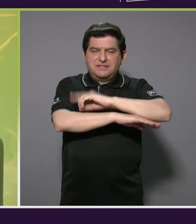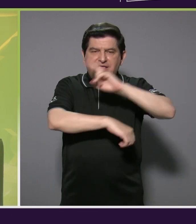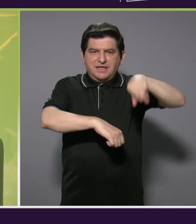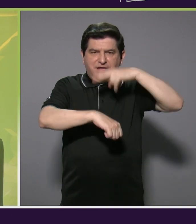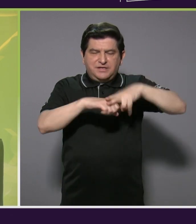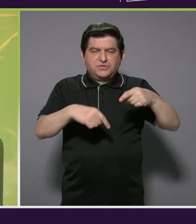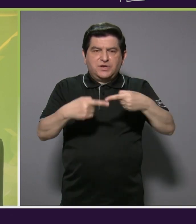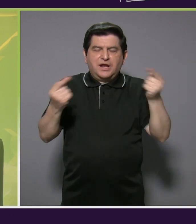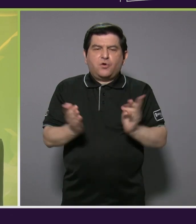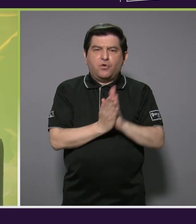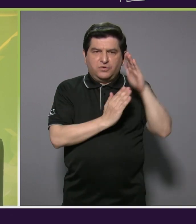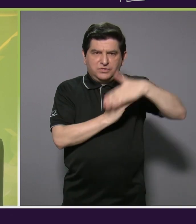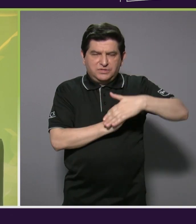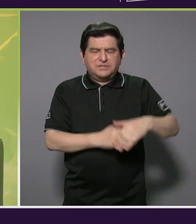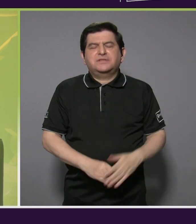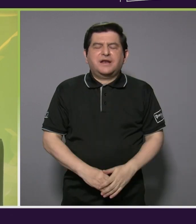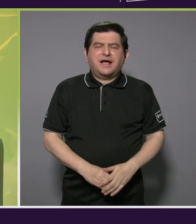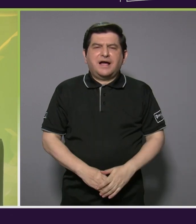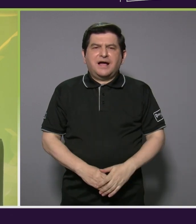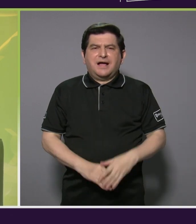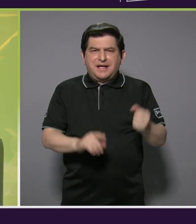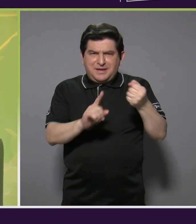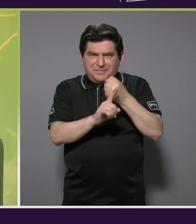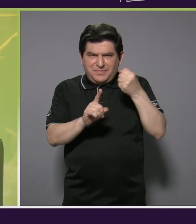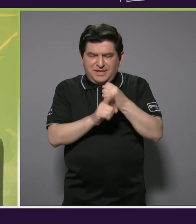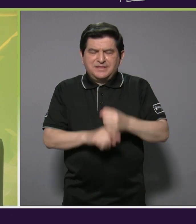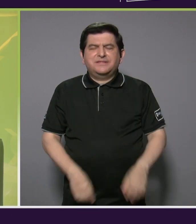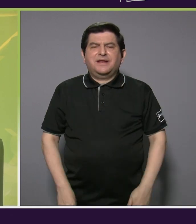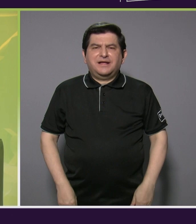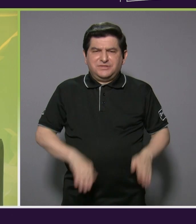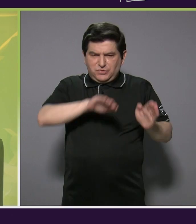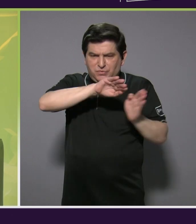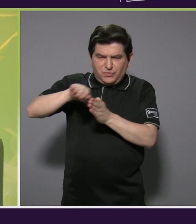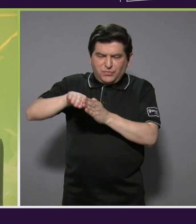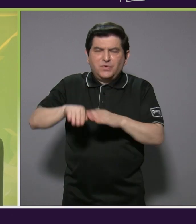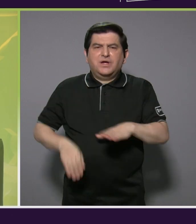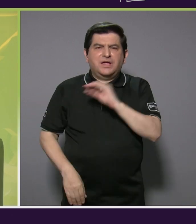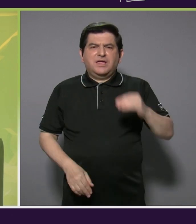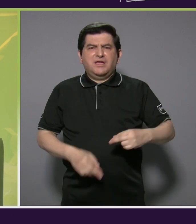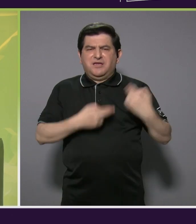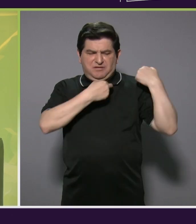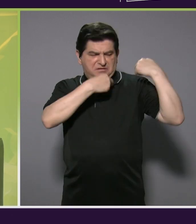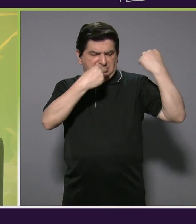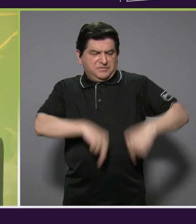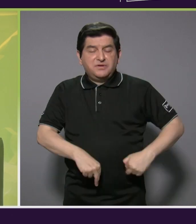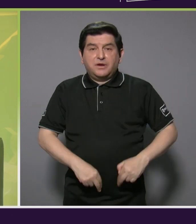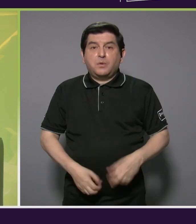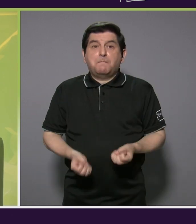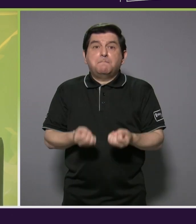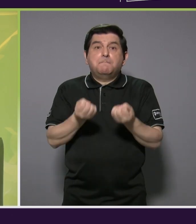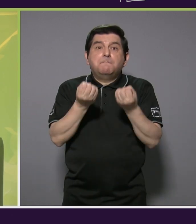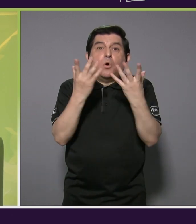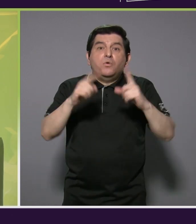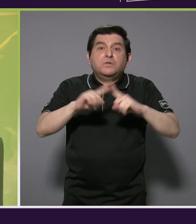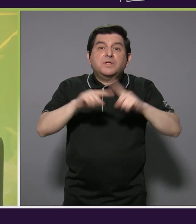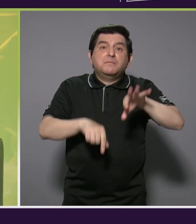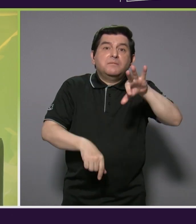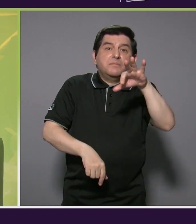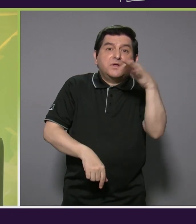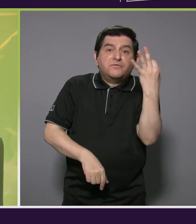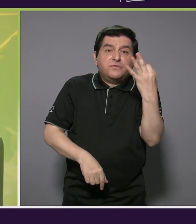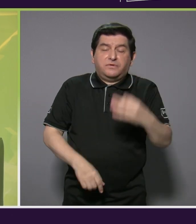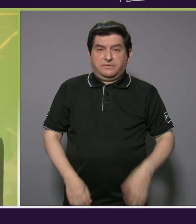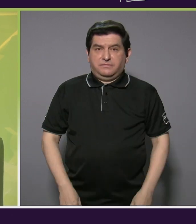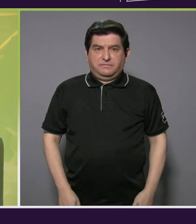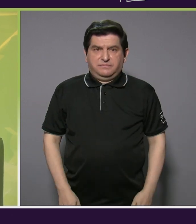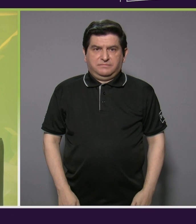contra el abuso, el maltrato, la marginación y la negligencia. Eso ya nos da como una idea de la diversidad, ¿verdad?, que puede haber.